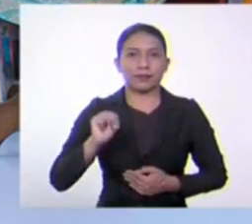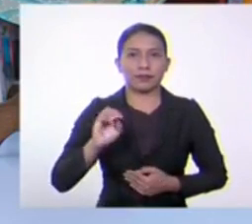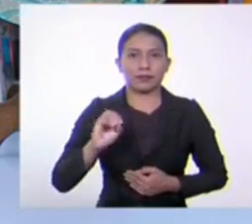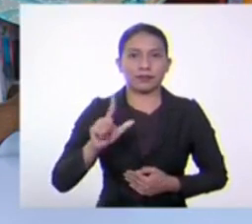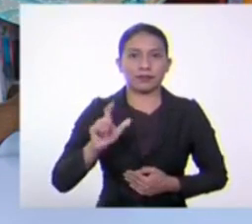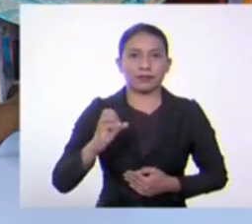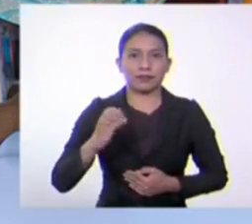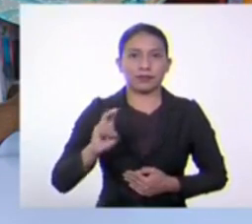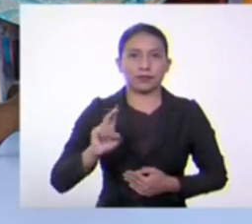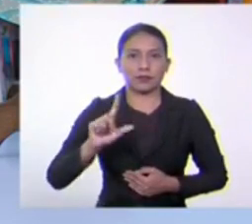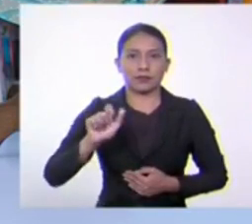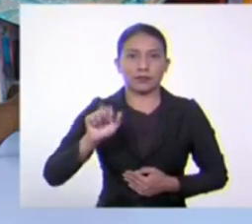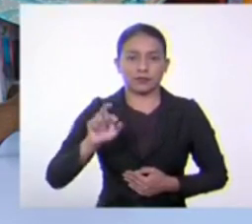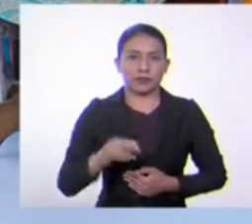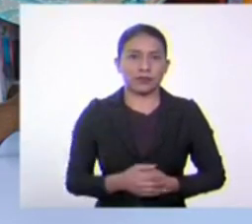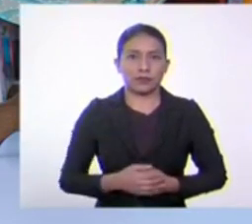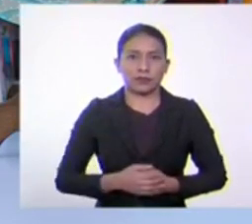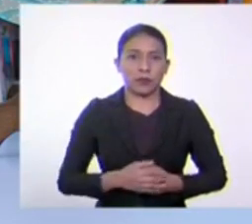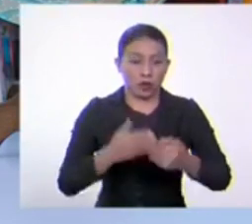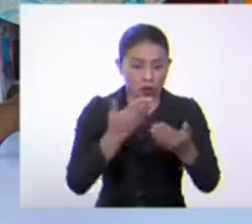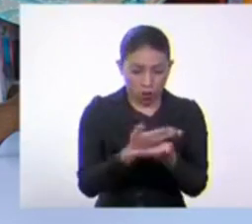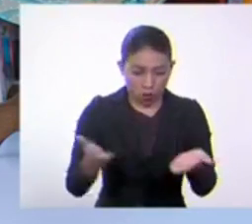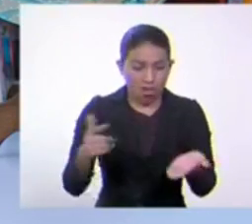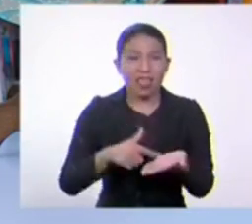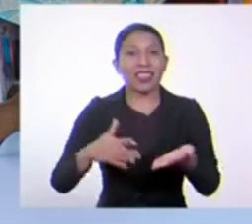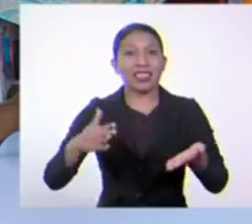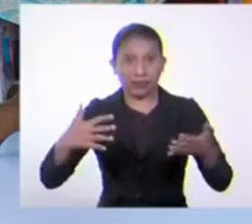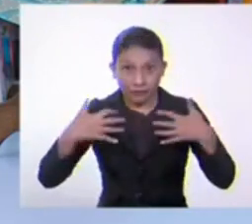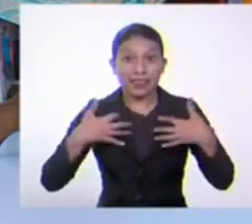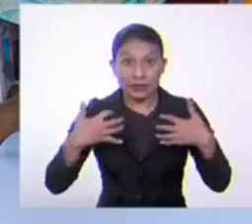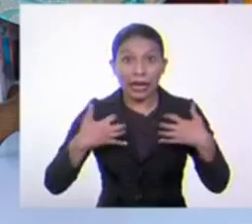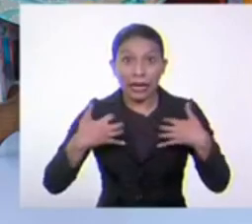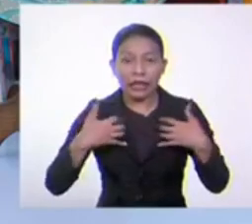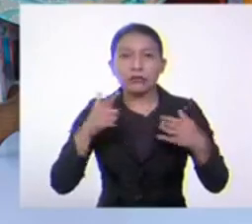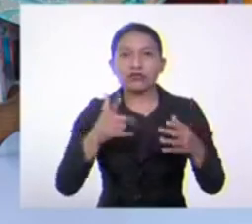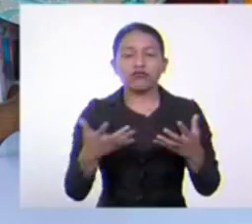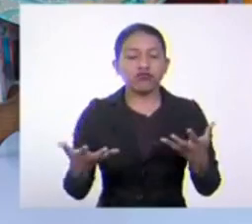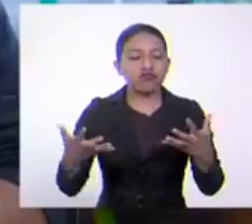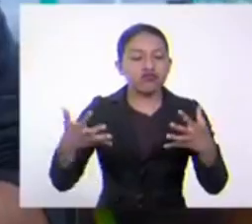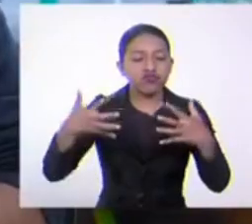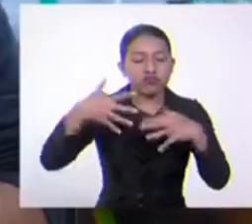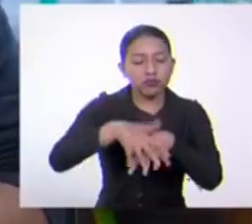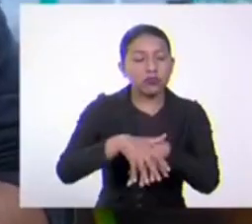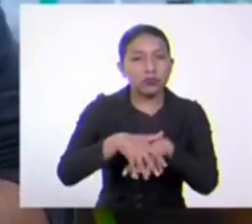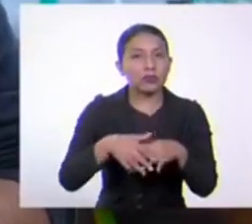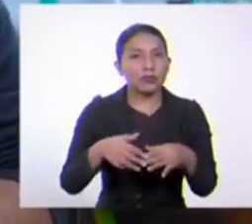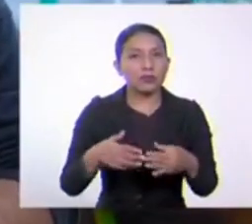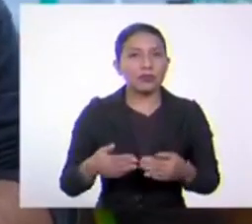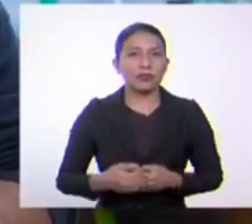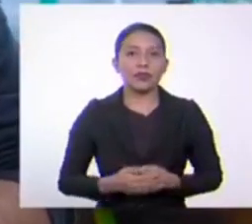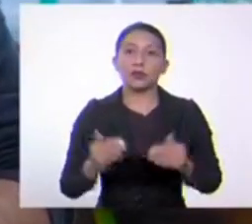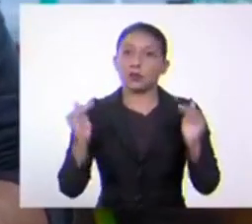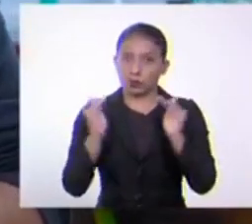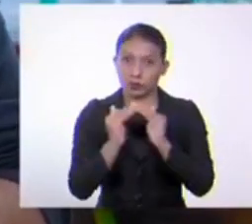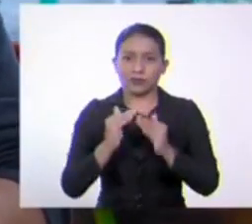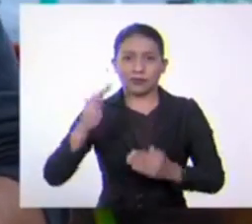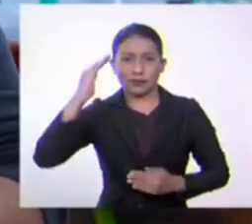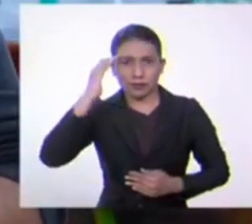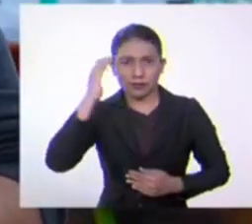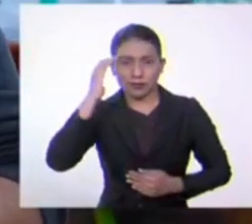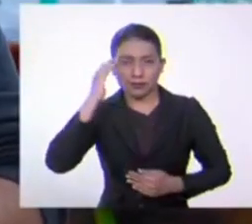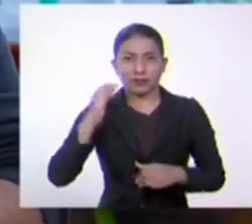materia, al igual que la materia viva, está constituida por este nivel. También sabemos que